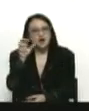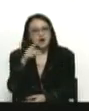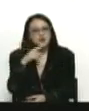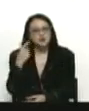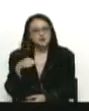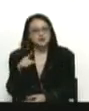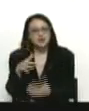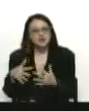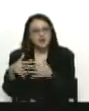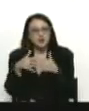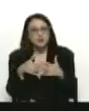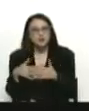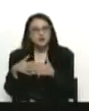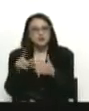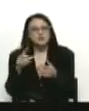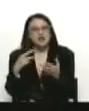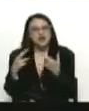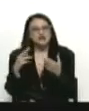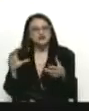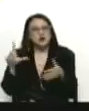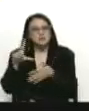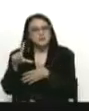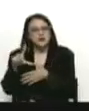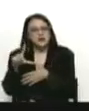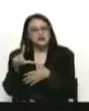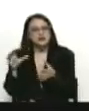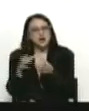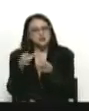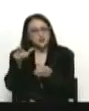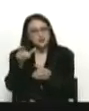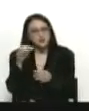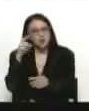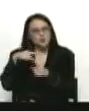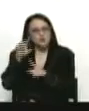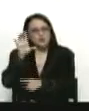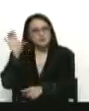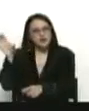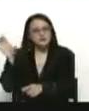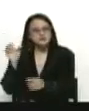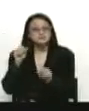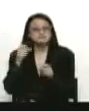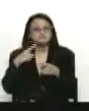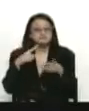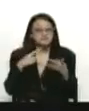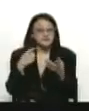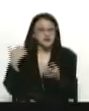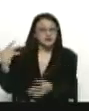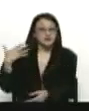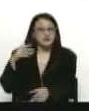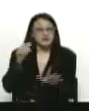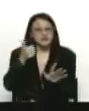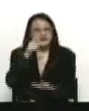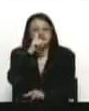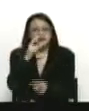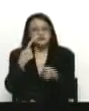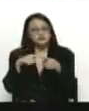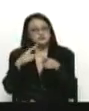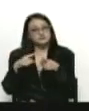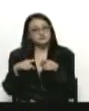Latina con esos bloques? Bueno, se ha diversificado. Si algo ha sucedido en los últimos 10 años, la